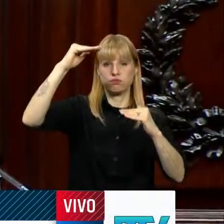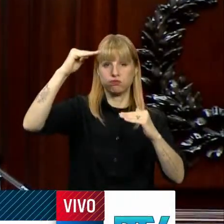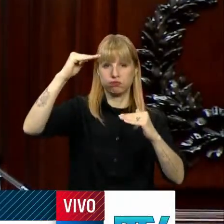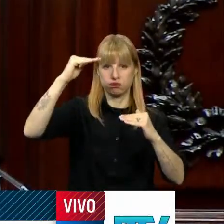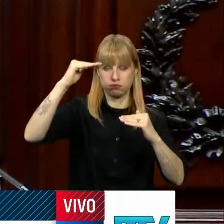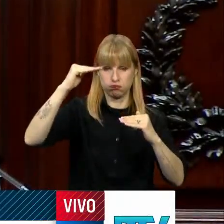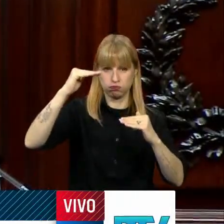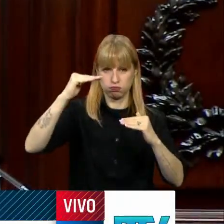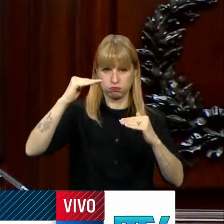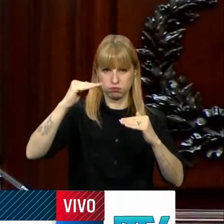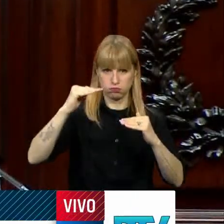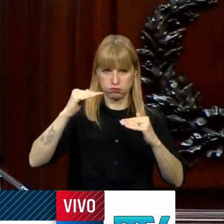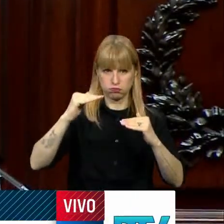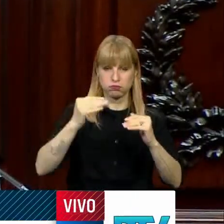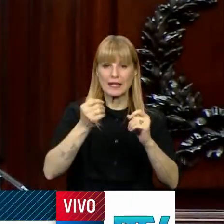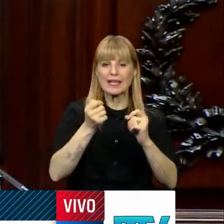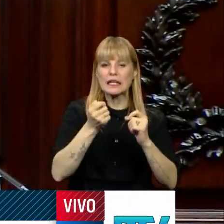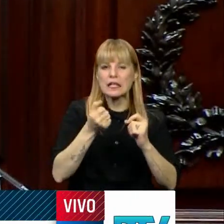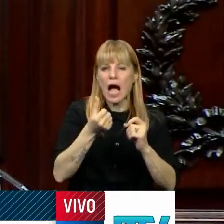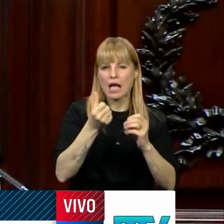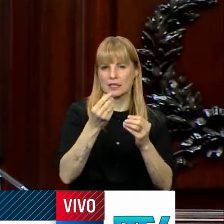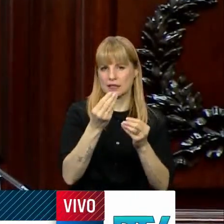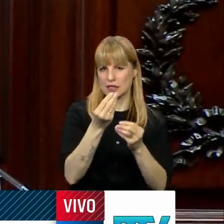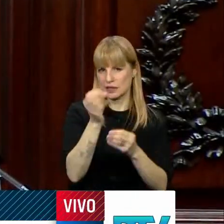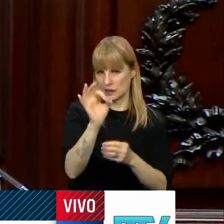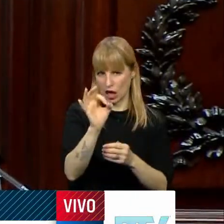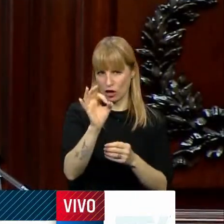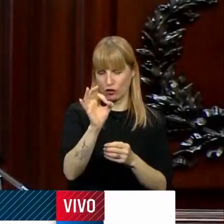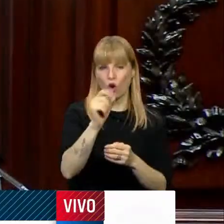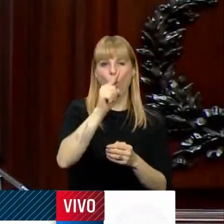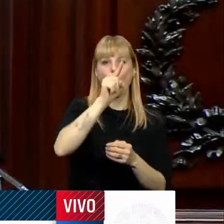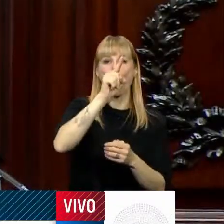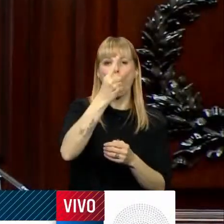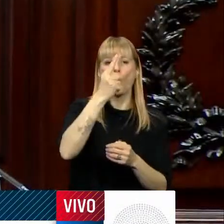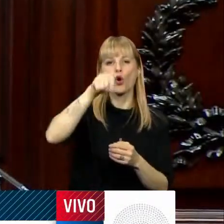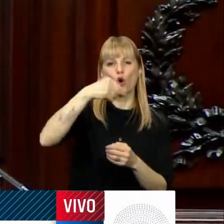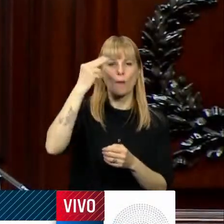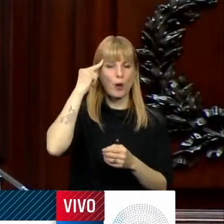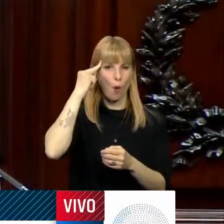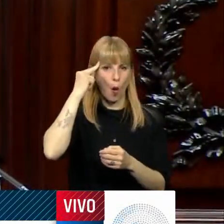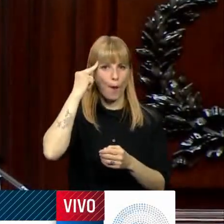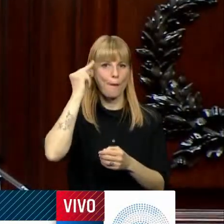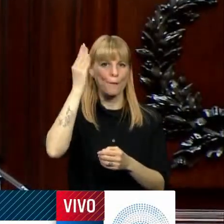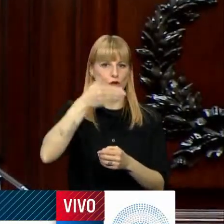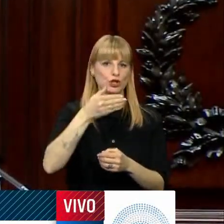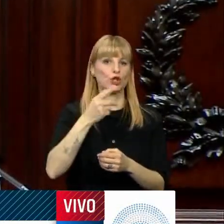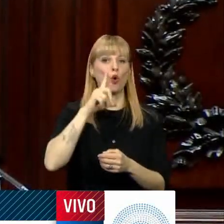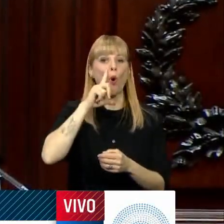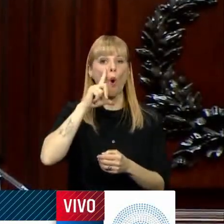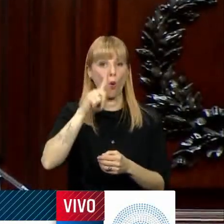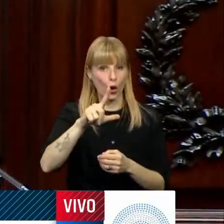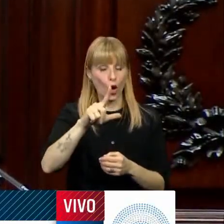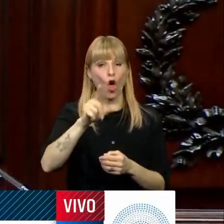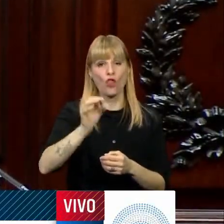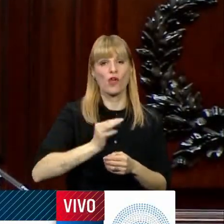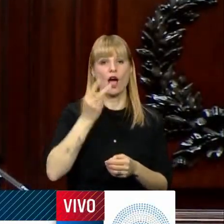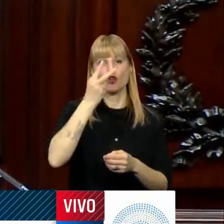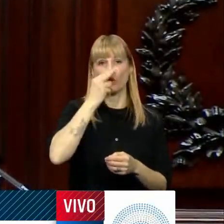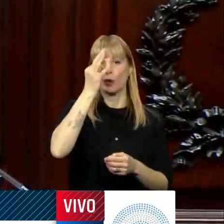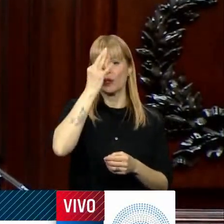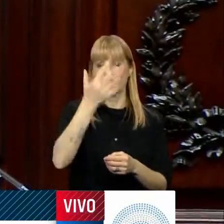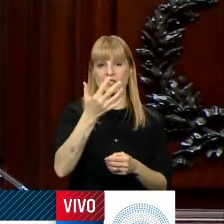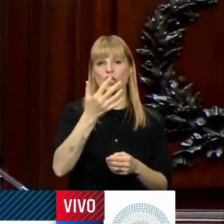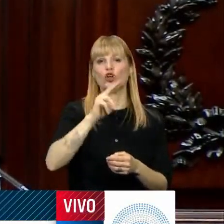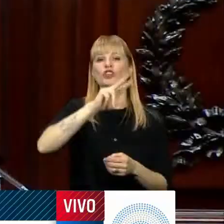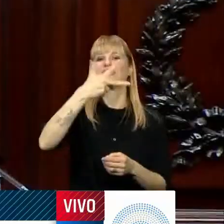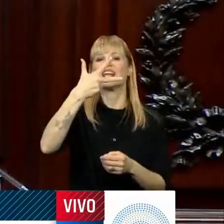contundente y estamos cerca de eliminarla. El 1,9% en julio de este año representa el tercer